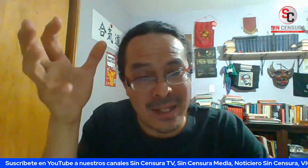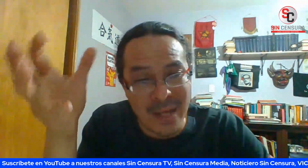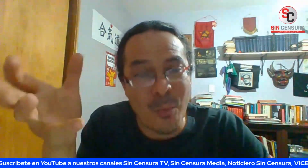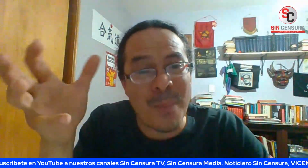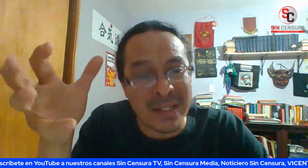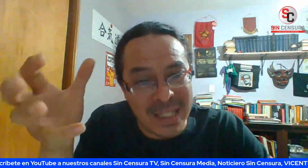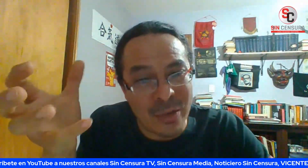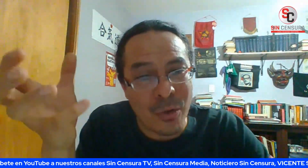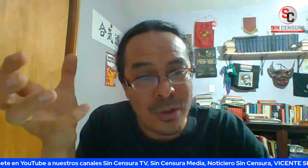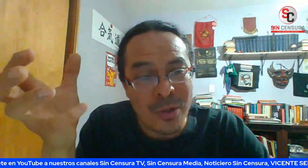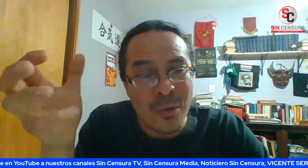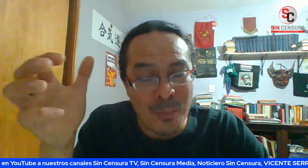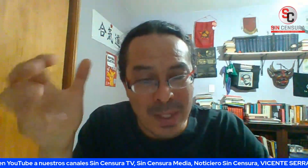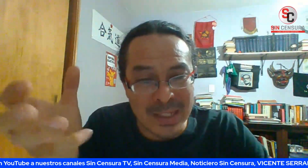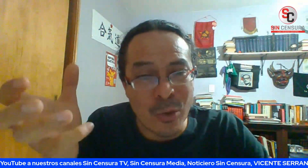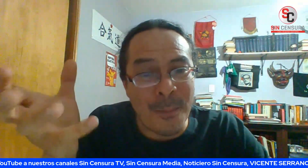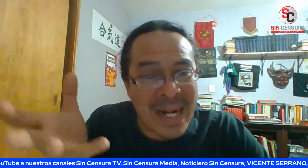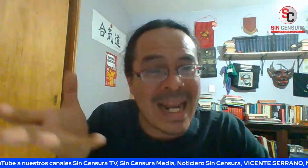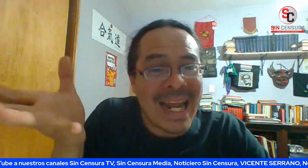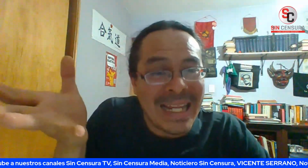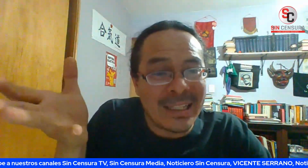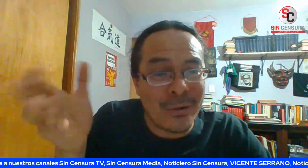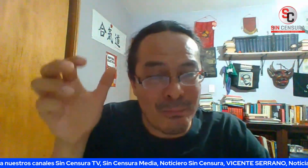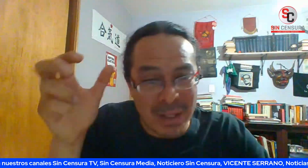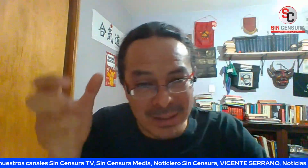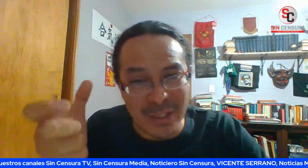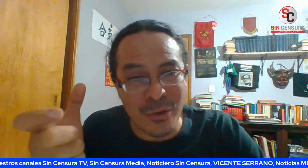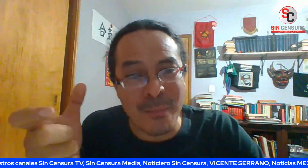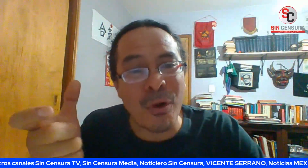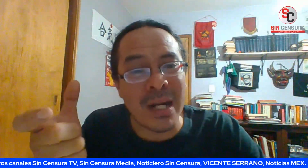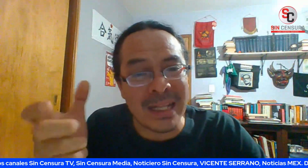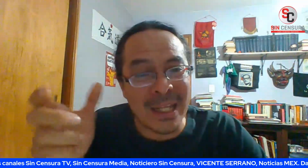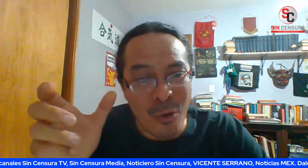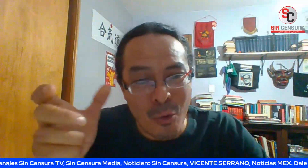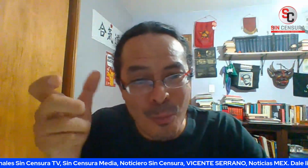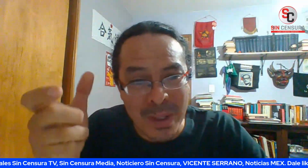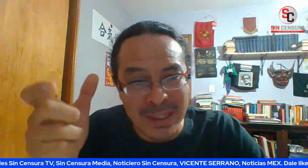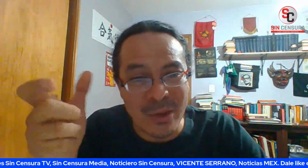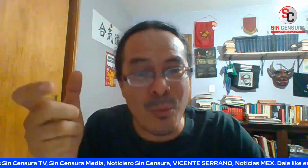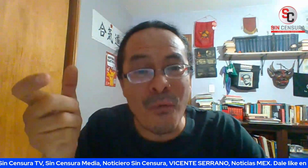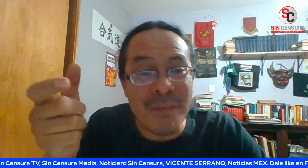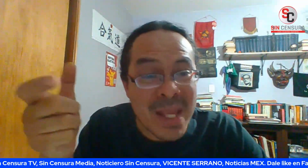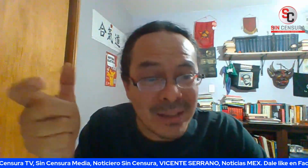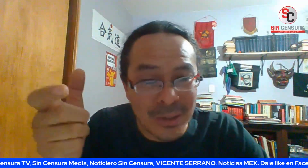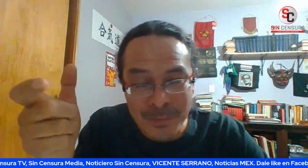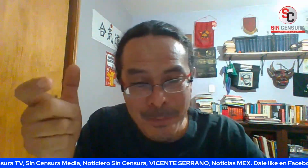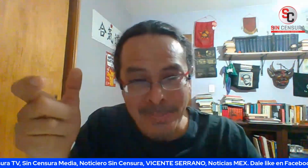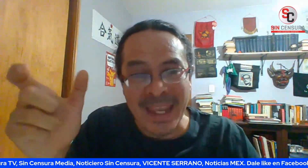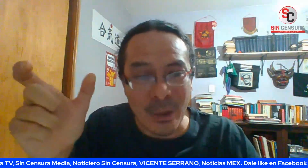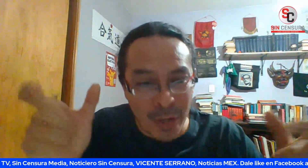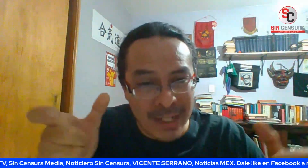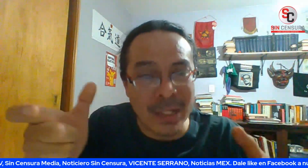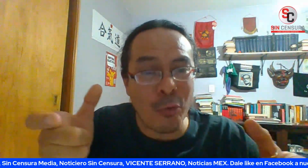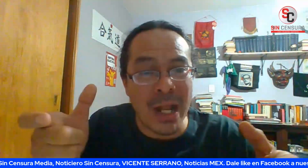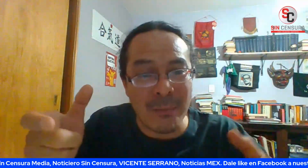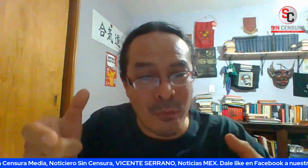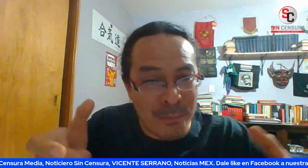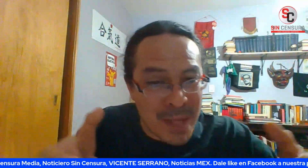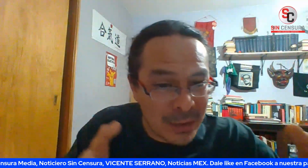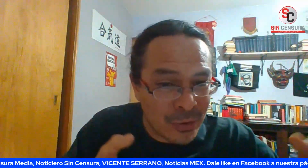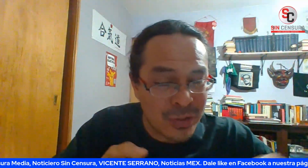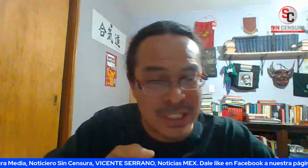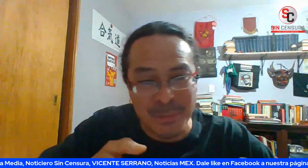es tener un partido para la gente, un partido democrático, un partido movimiento que logre